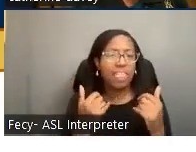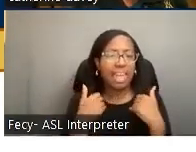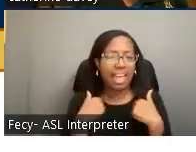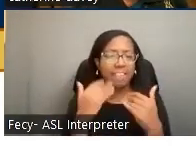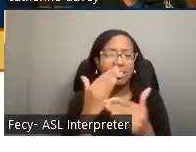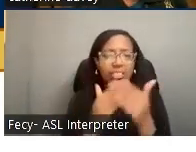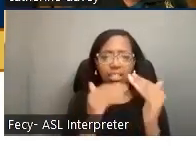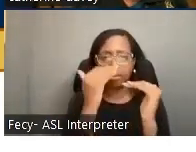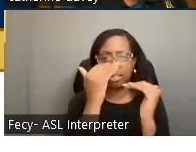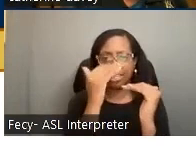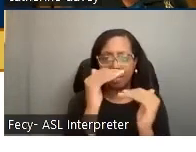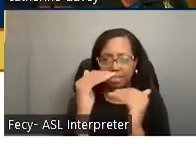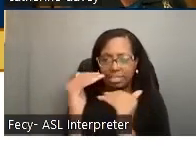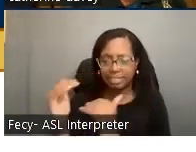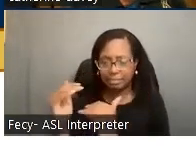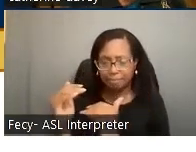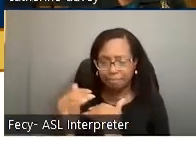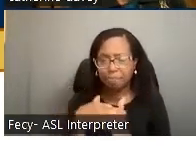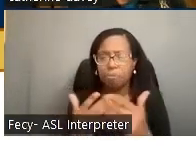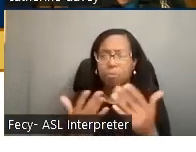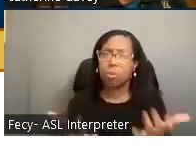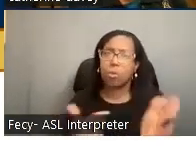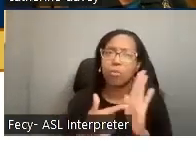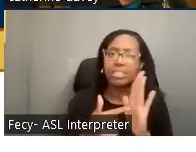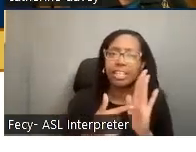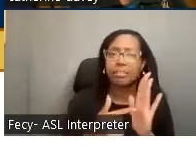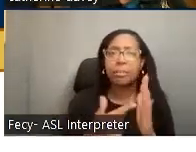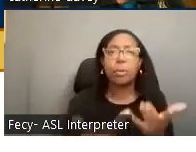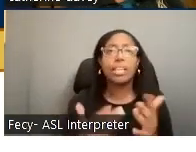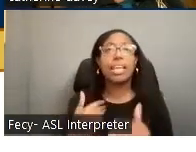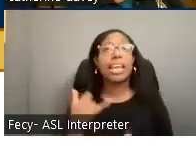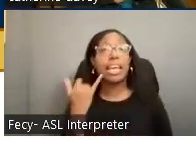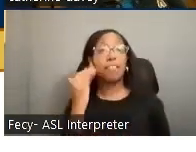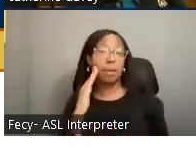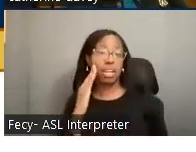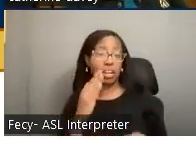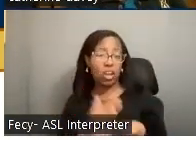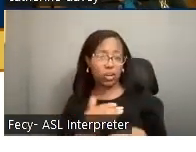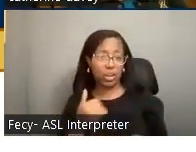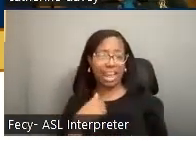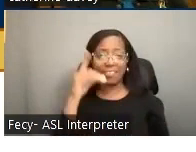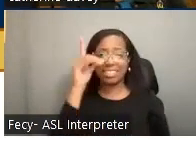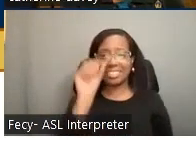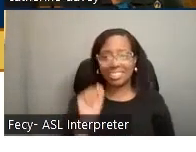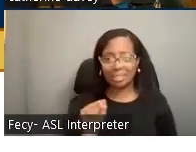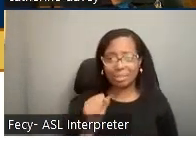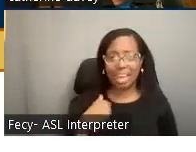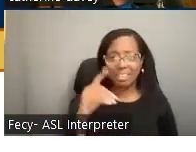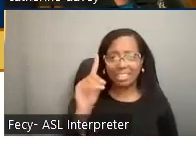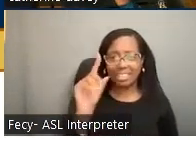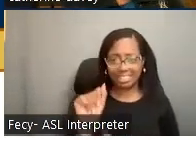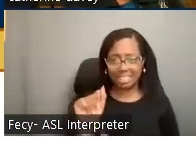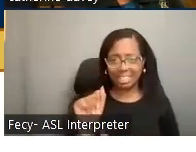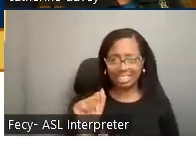as you might think. los So you límites might para say, esto no es well, May has tan Down bueno syndrome. como How could piensan. she Tal vez digan, possibly bueno, sign a May power of tiene attorney? síndrome de Down. Well, ¿Cómo